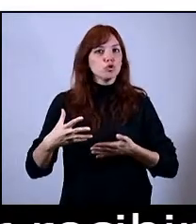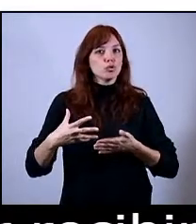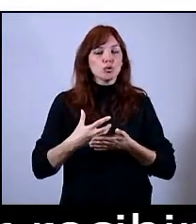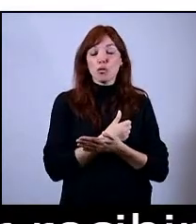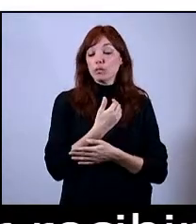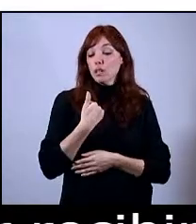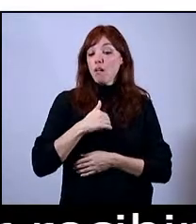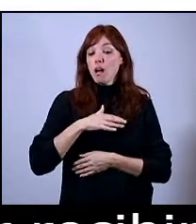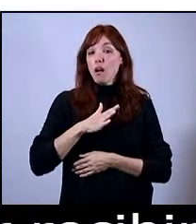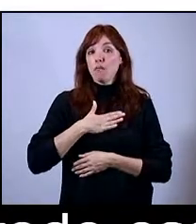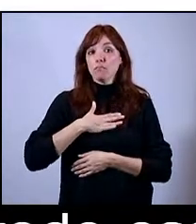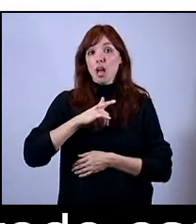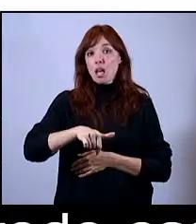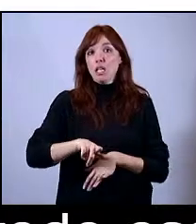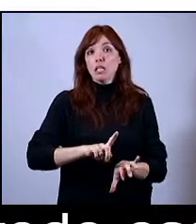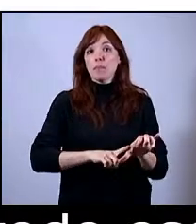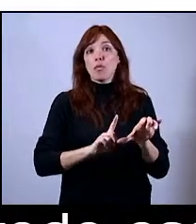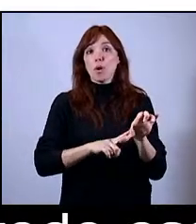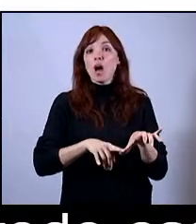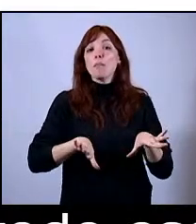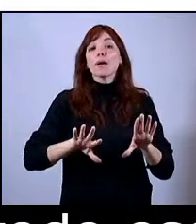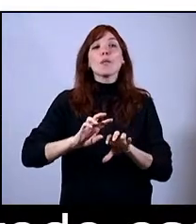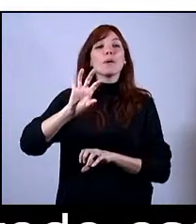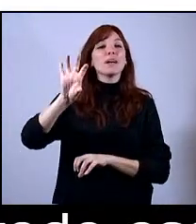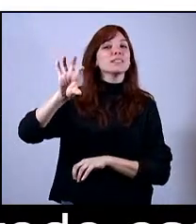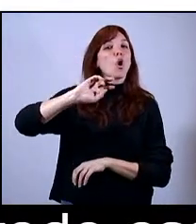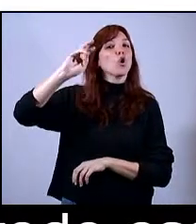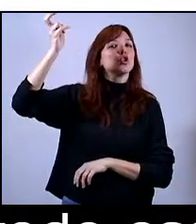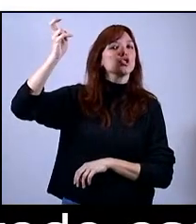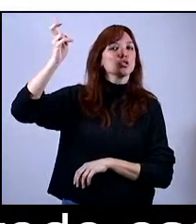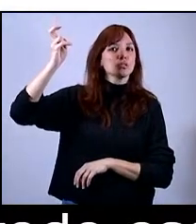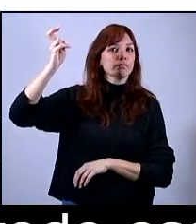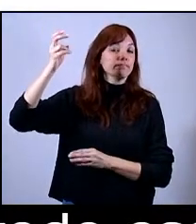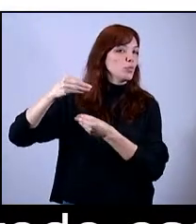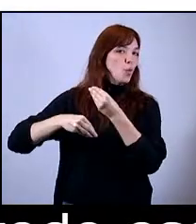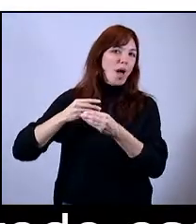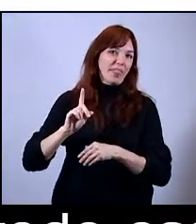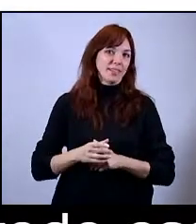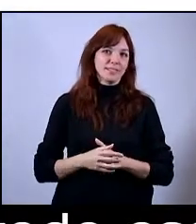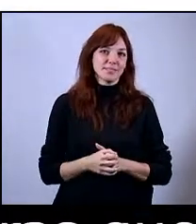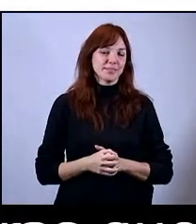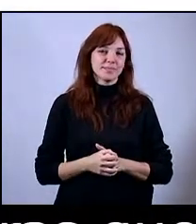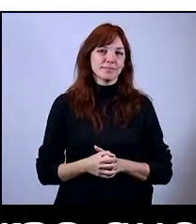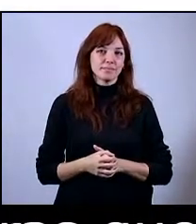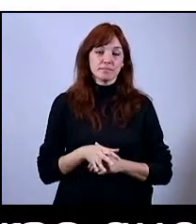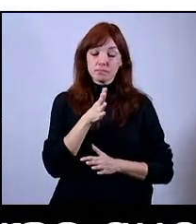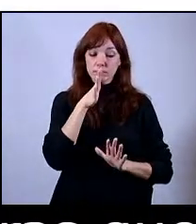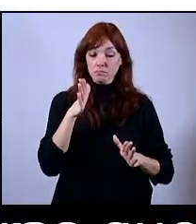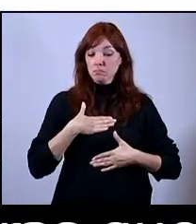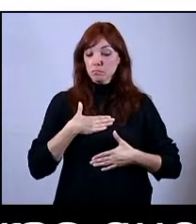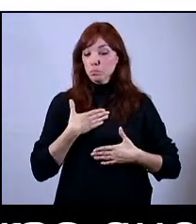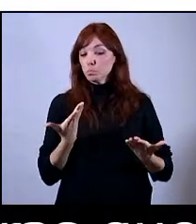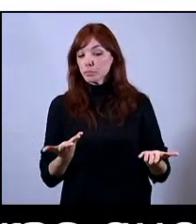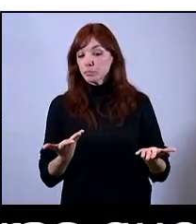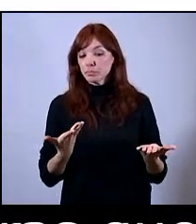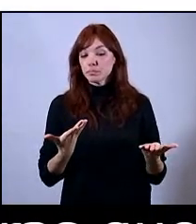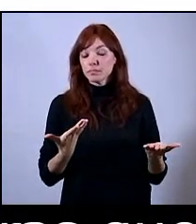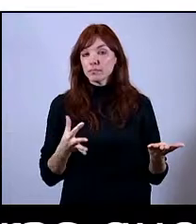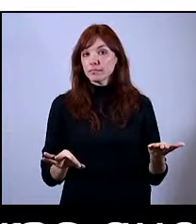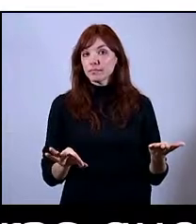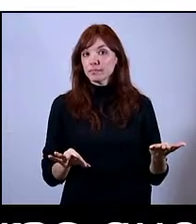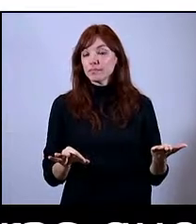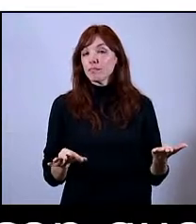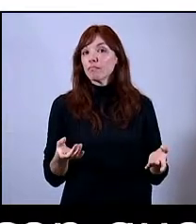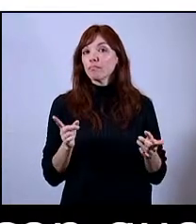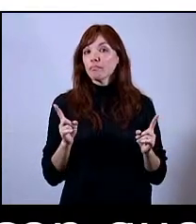cabo ya nuestros agricultores, mientras que países terceros no la llevan. Y ahora nos encontramos con que no